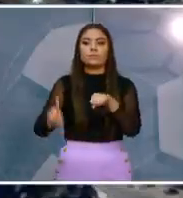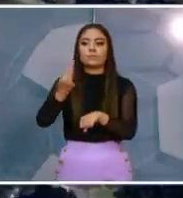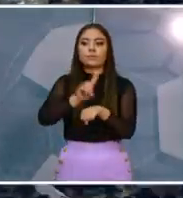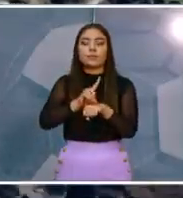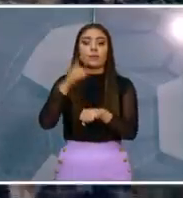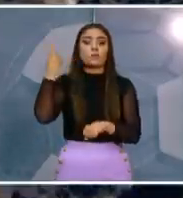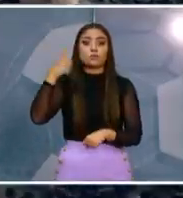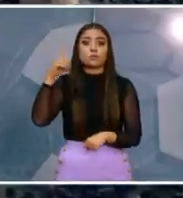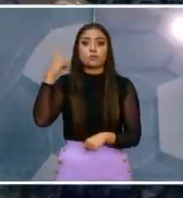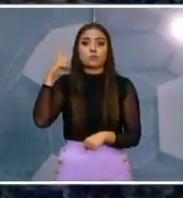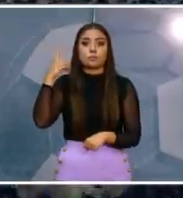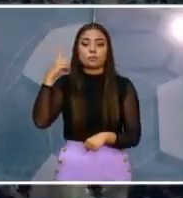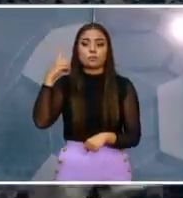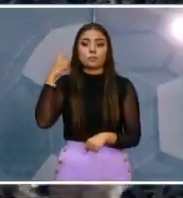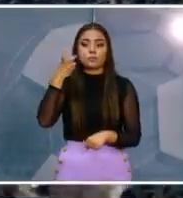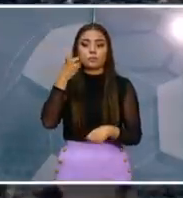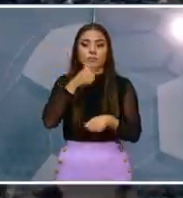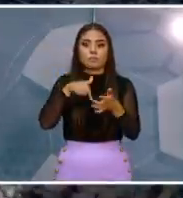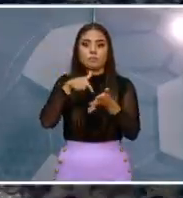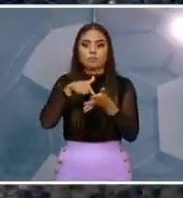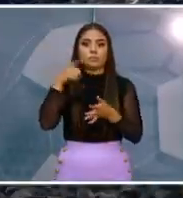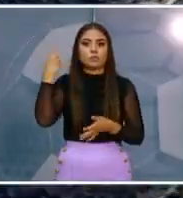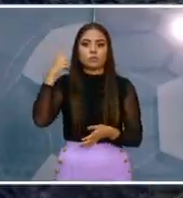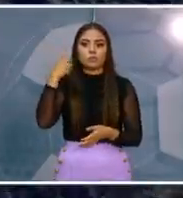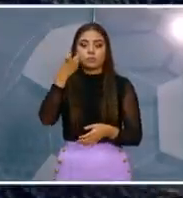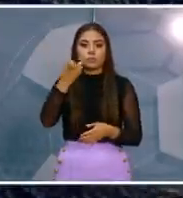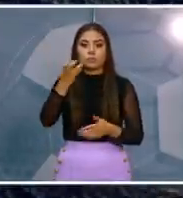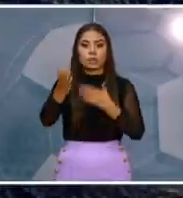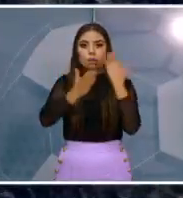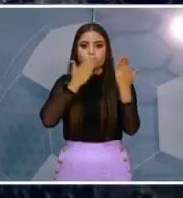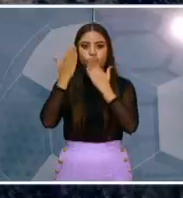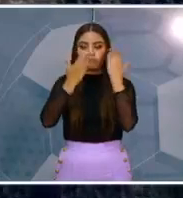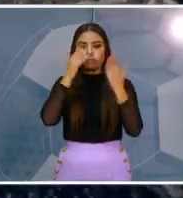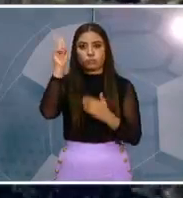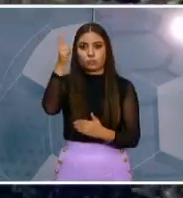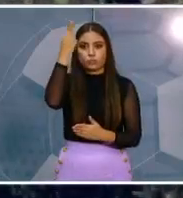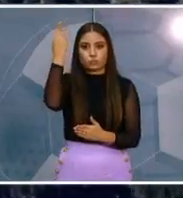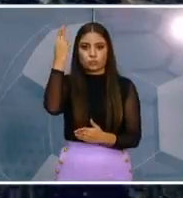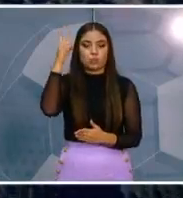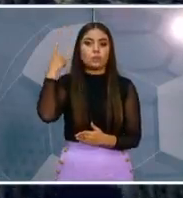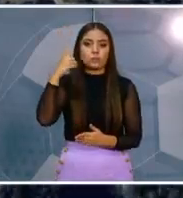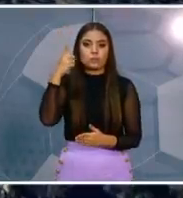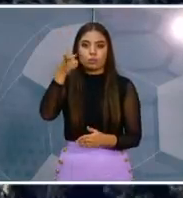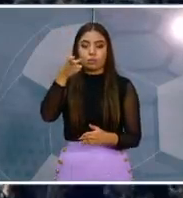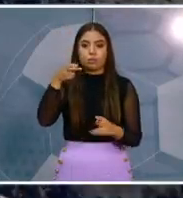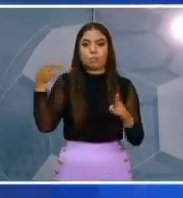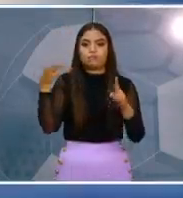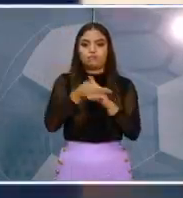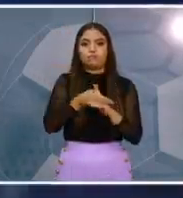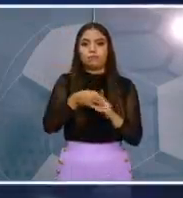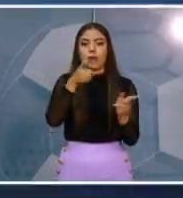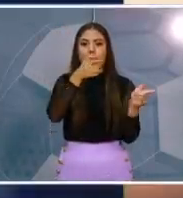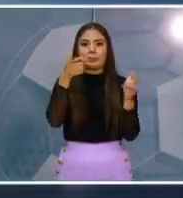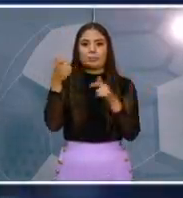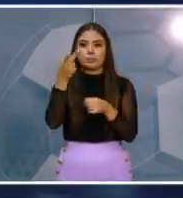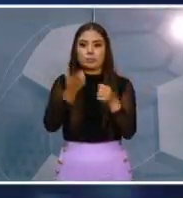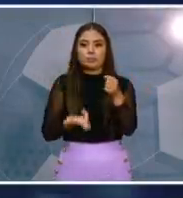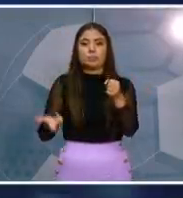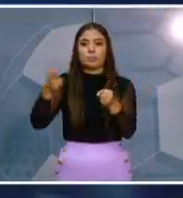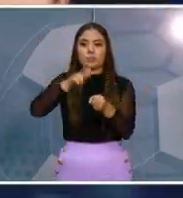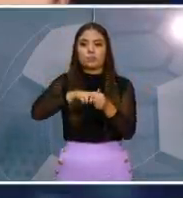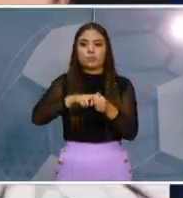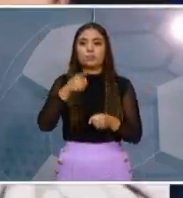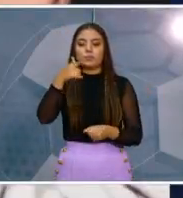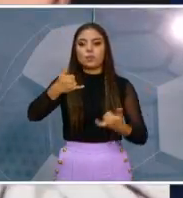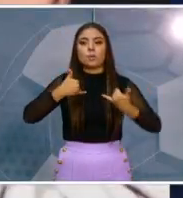Ramírez, pasante de medicina de la Universidad Autónoma de Durango, fue asesinado a balazos en el Hospital Integral del Salto. El joven de 24 años,